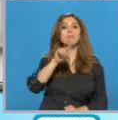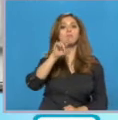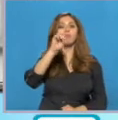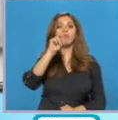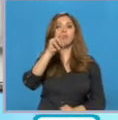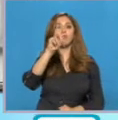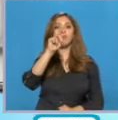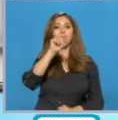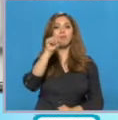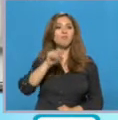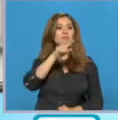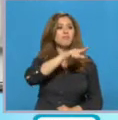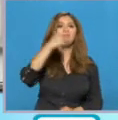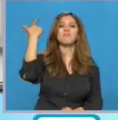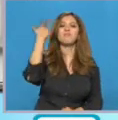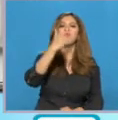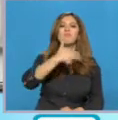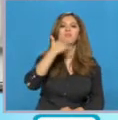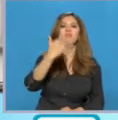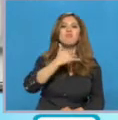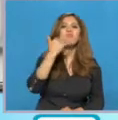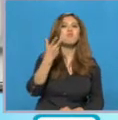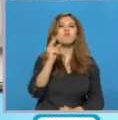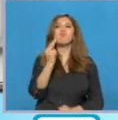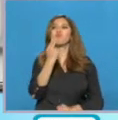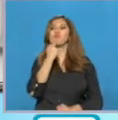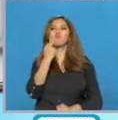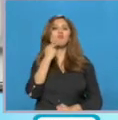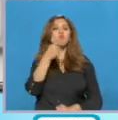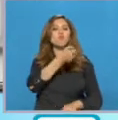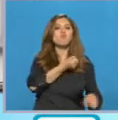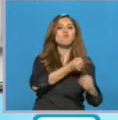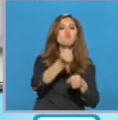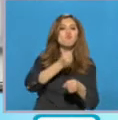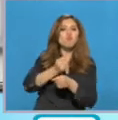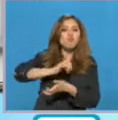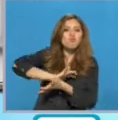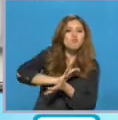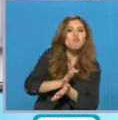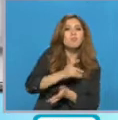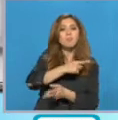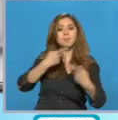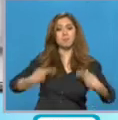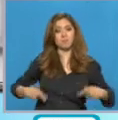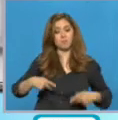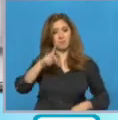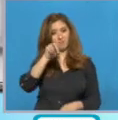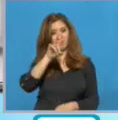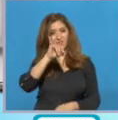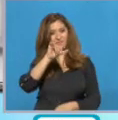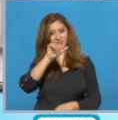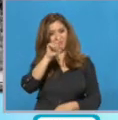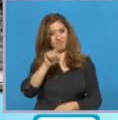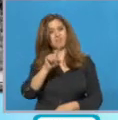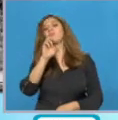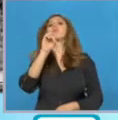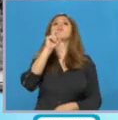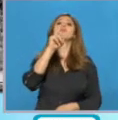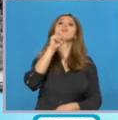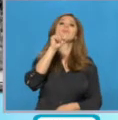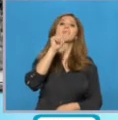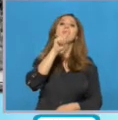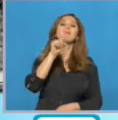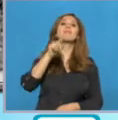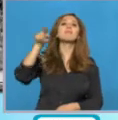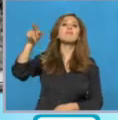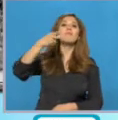sistema inepto y corrupto, ¿no? Que no servía para nada. Y de malos tratos. Y de malos tratos. Entonces, mira, Díaz Ordaz hizo muchas cosas semanas antes de las